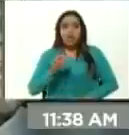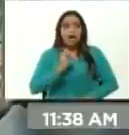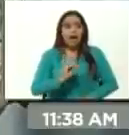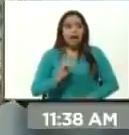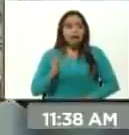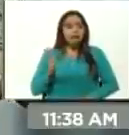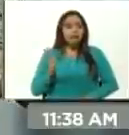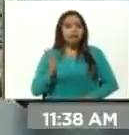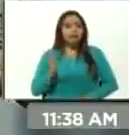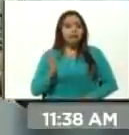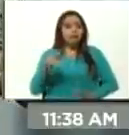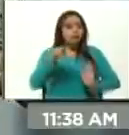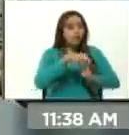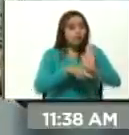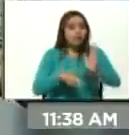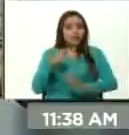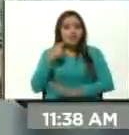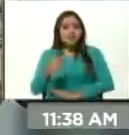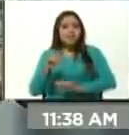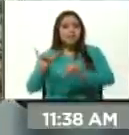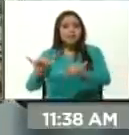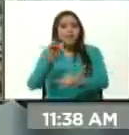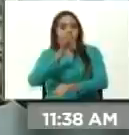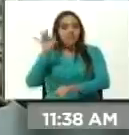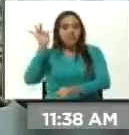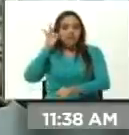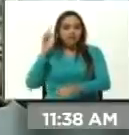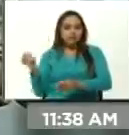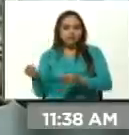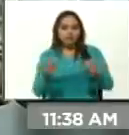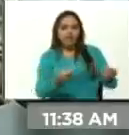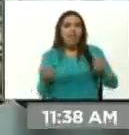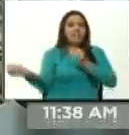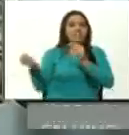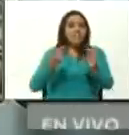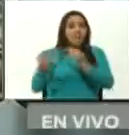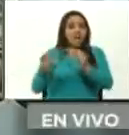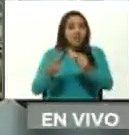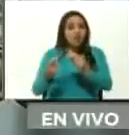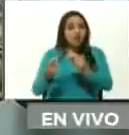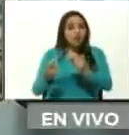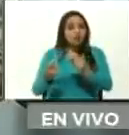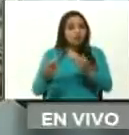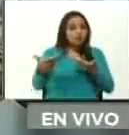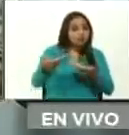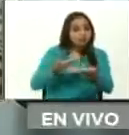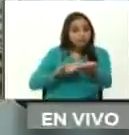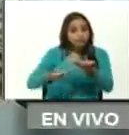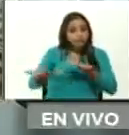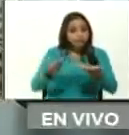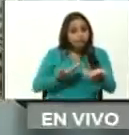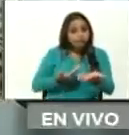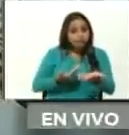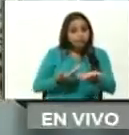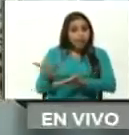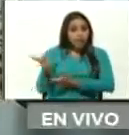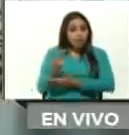mandato a la propia Fiscalía de la CPI, el diálogo constructivo,